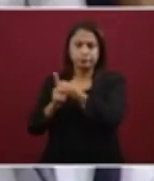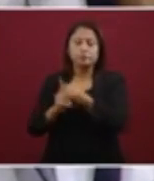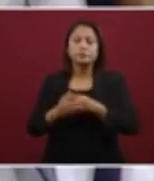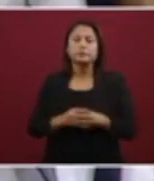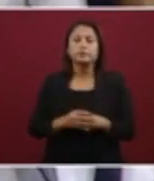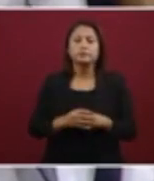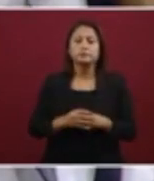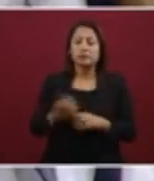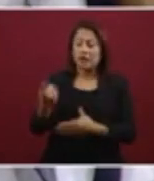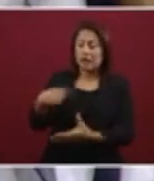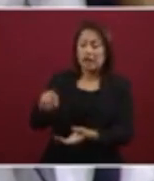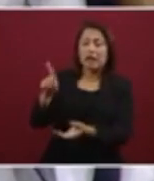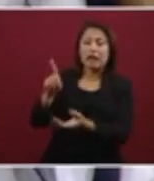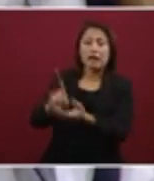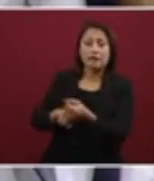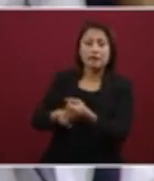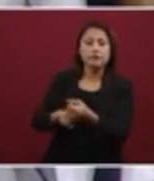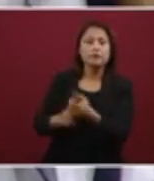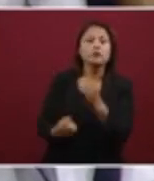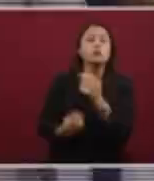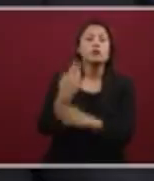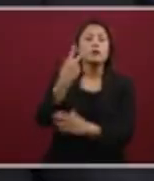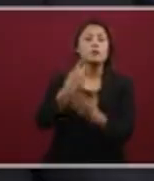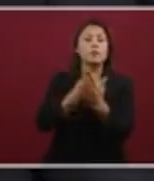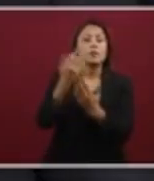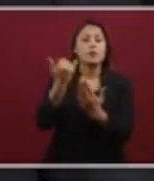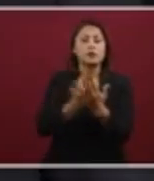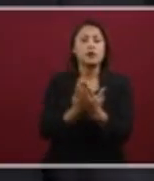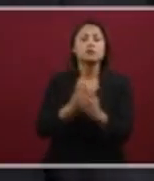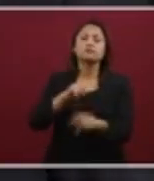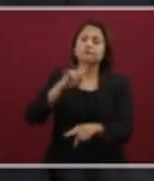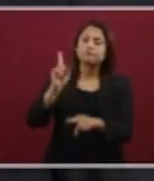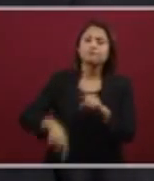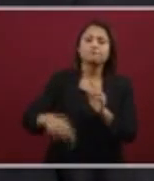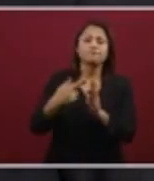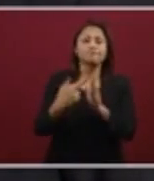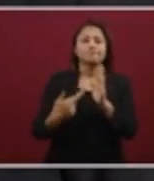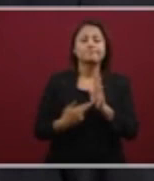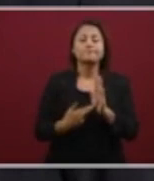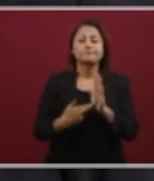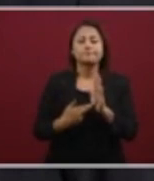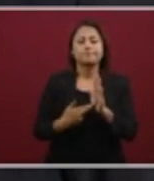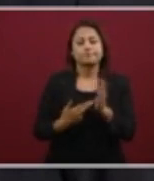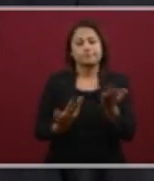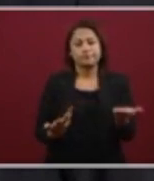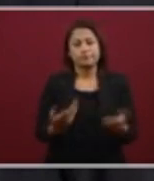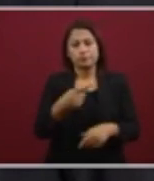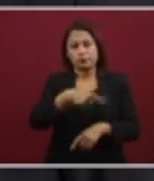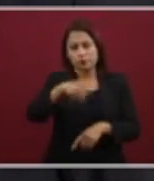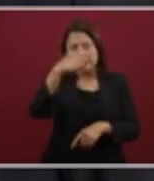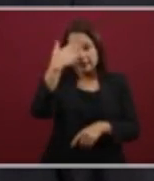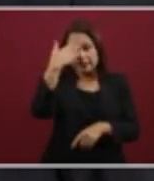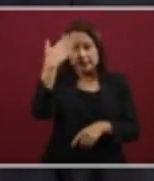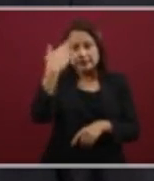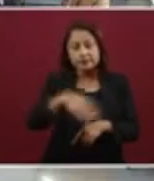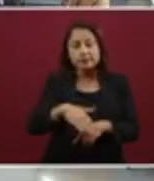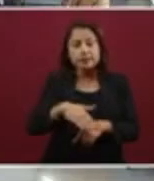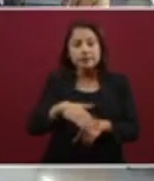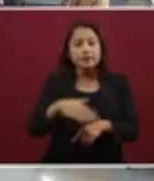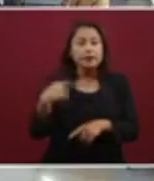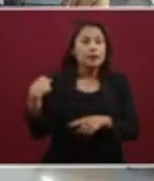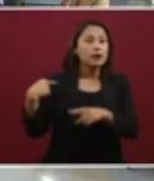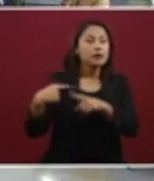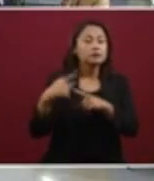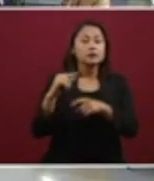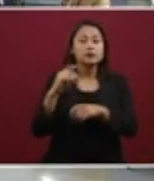para albergar este proyecto. Que usted sabe que desde hace 70 años está